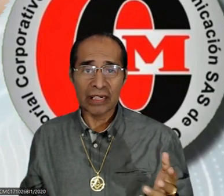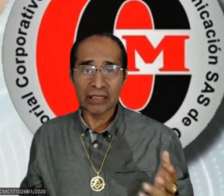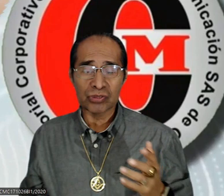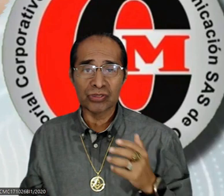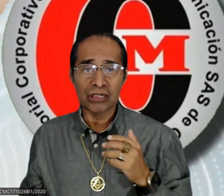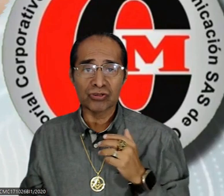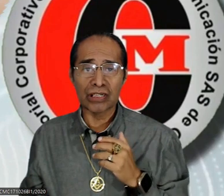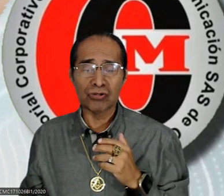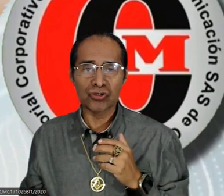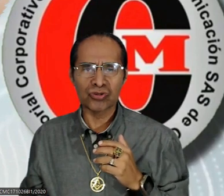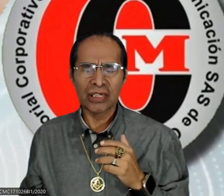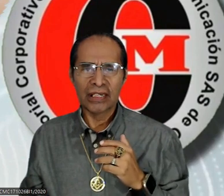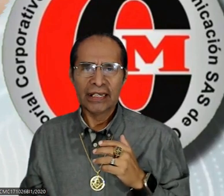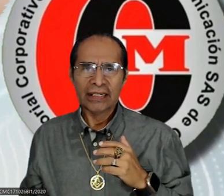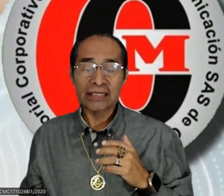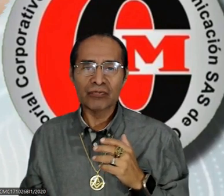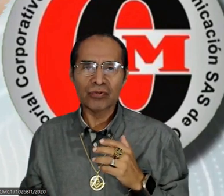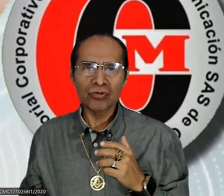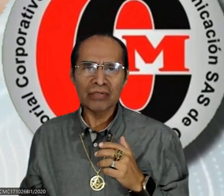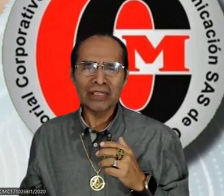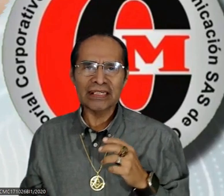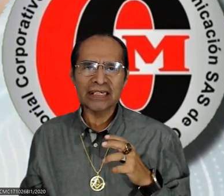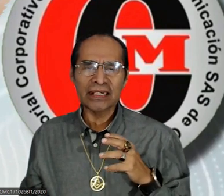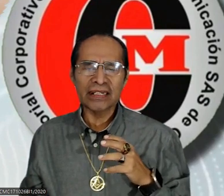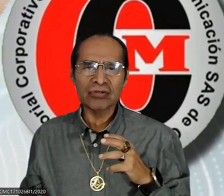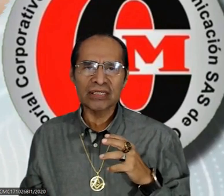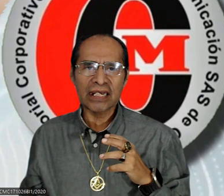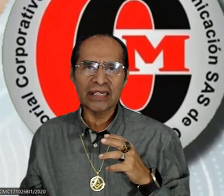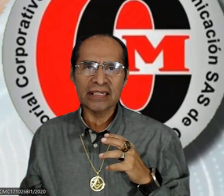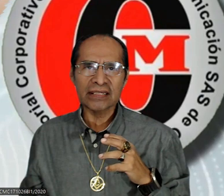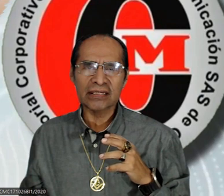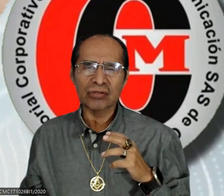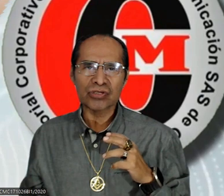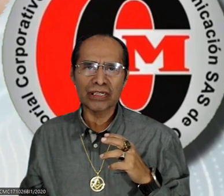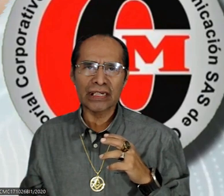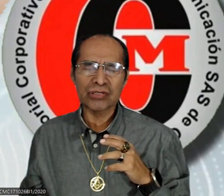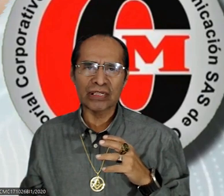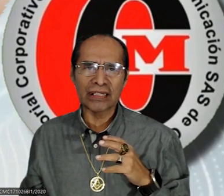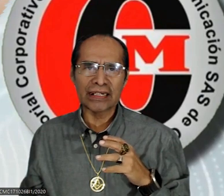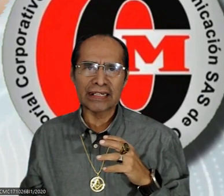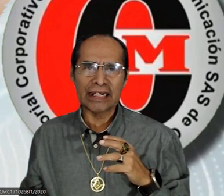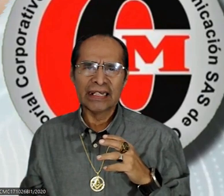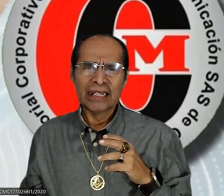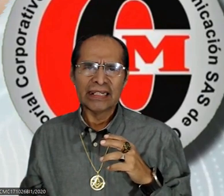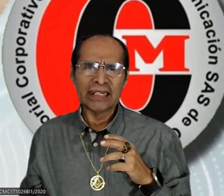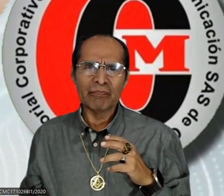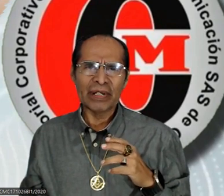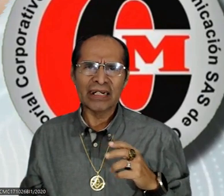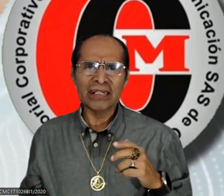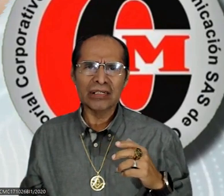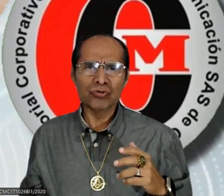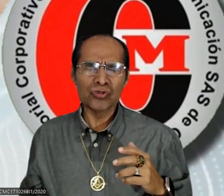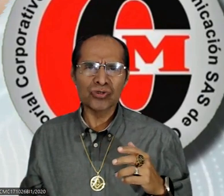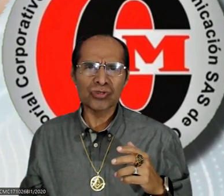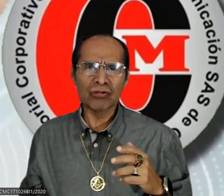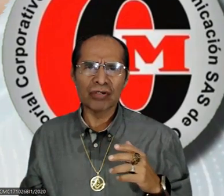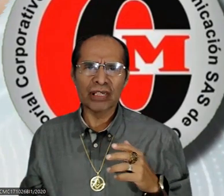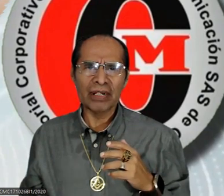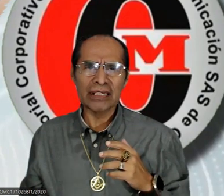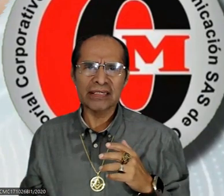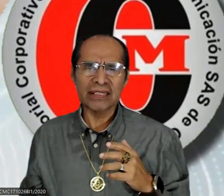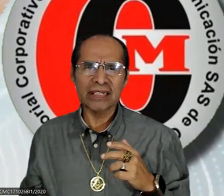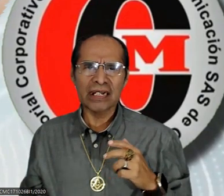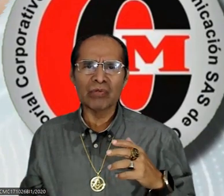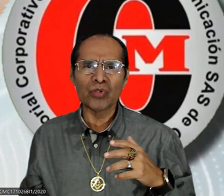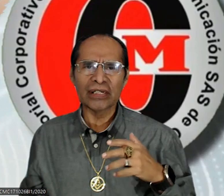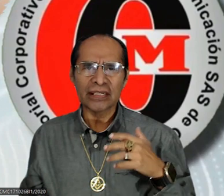veces son las cuestiones de los negocios, desafortunadamente se ha quedado esa situación en la ciudadanía, de que para qué denuncio si lo